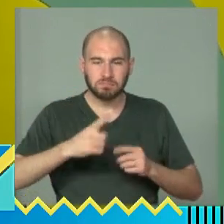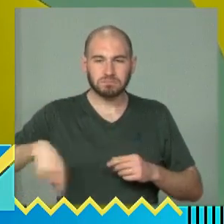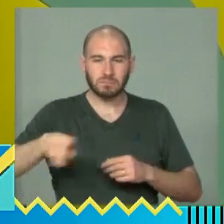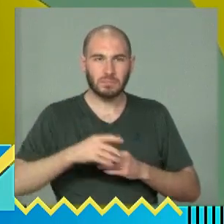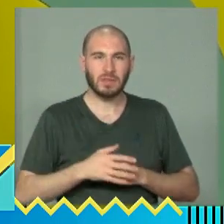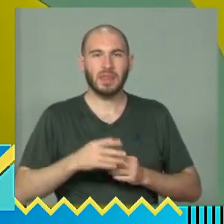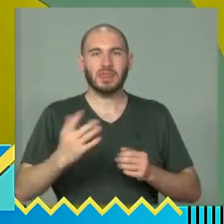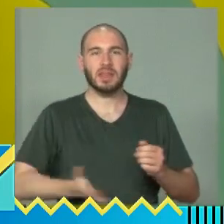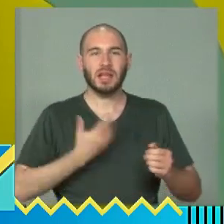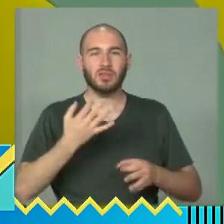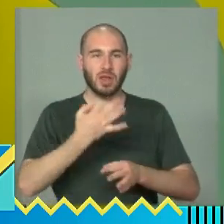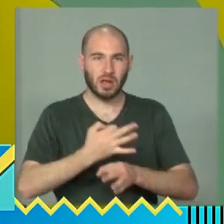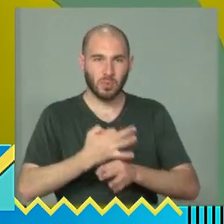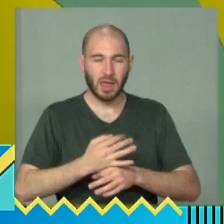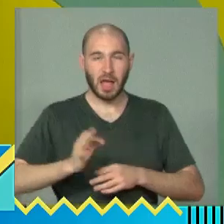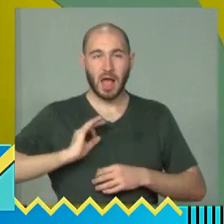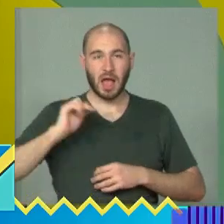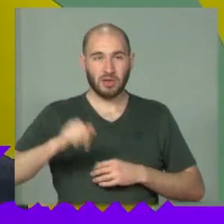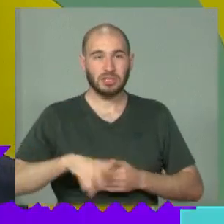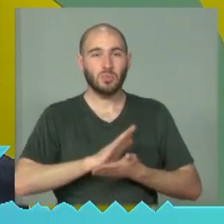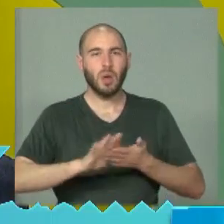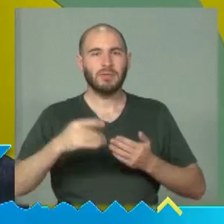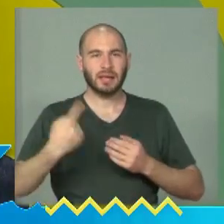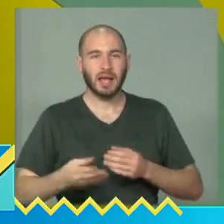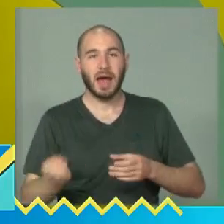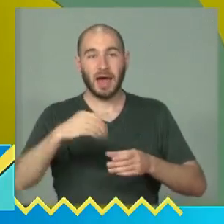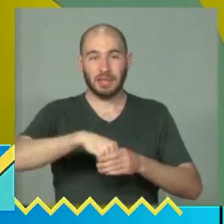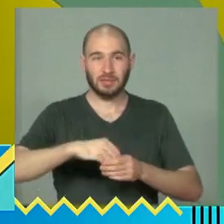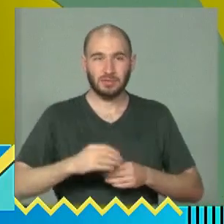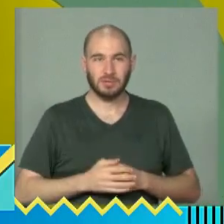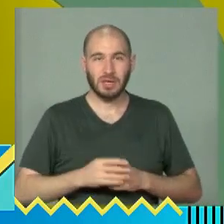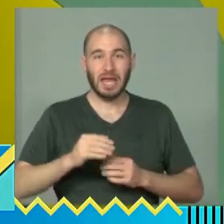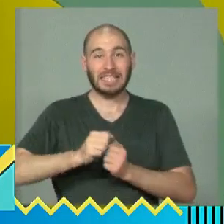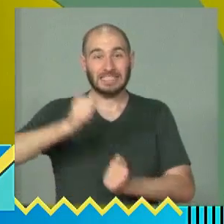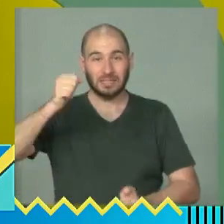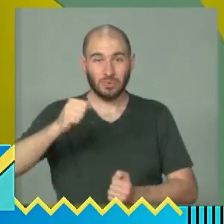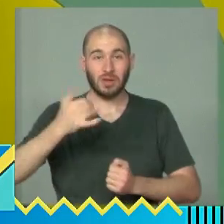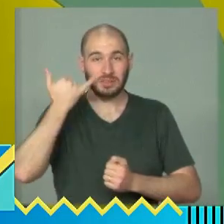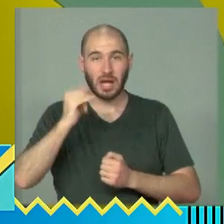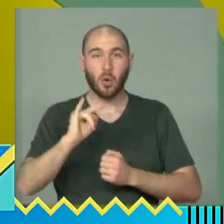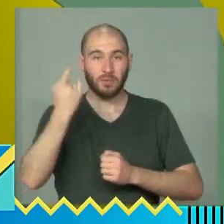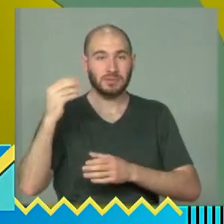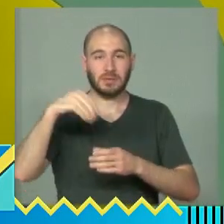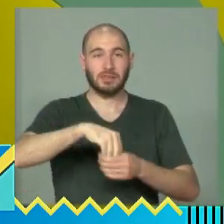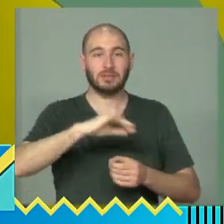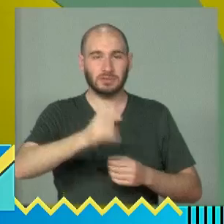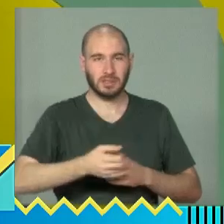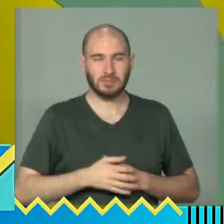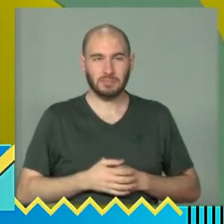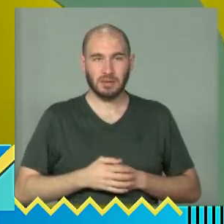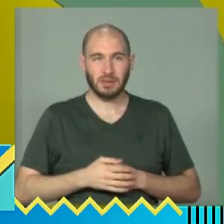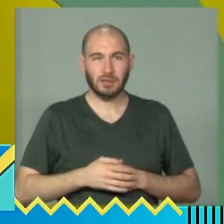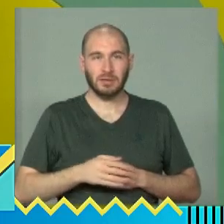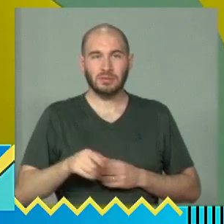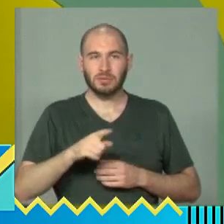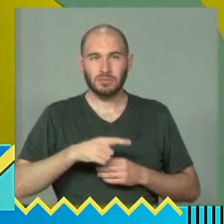directores de las escuelas. Y este año tuvimos la novedad que se incorporaron graduados, egresados de la universidad, como tutores